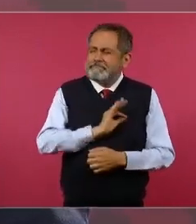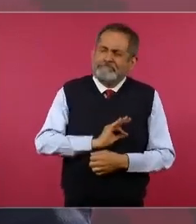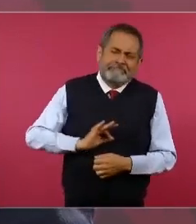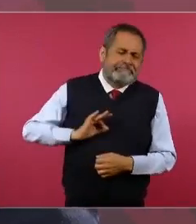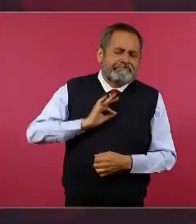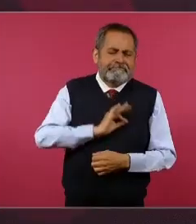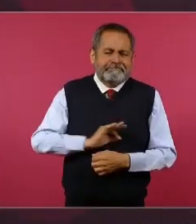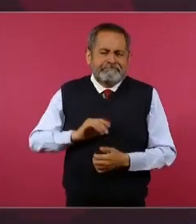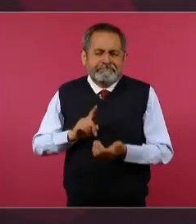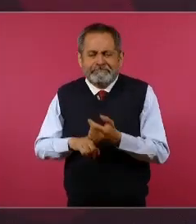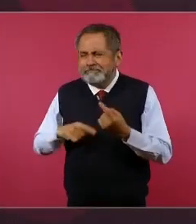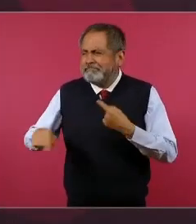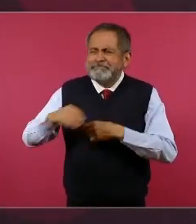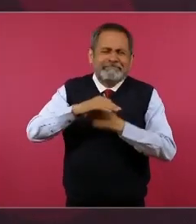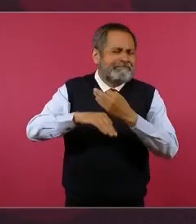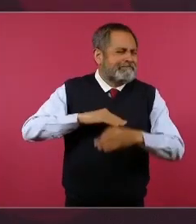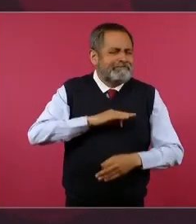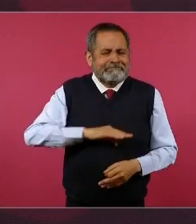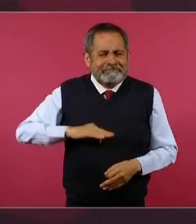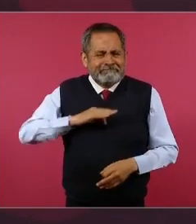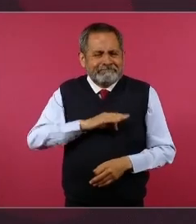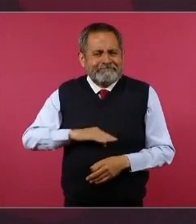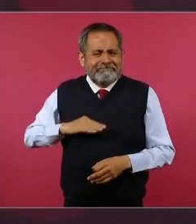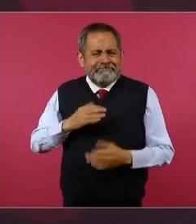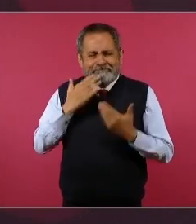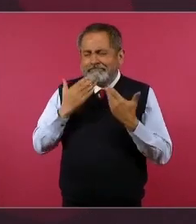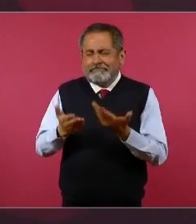felices, todos felices.